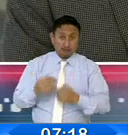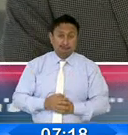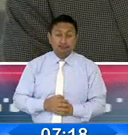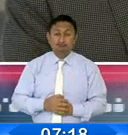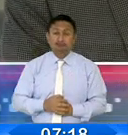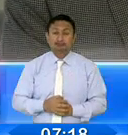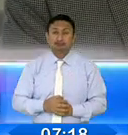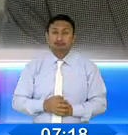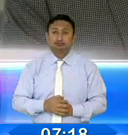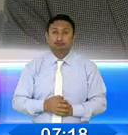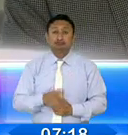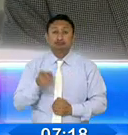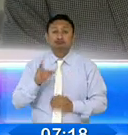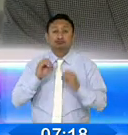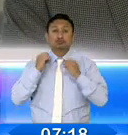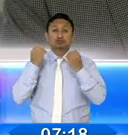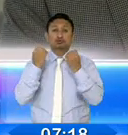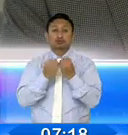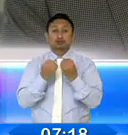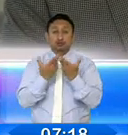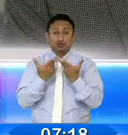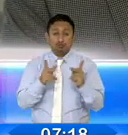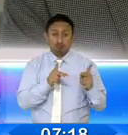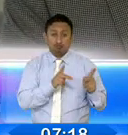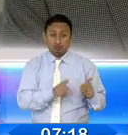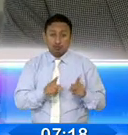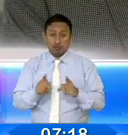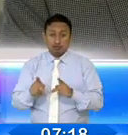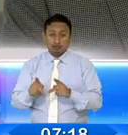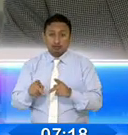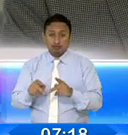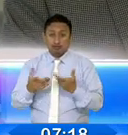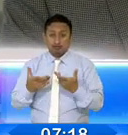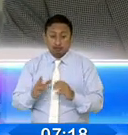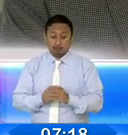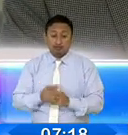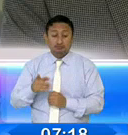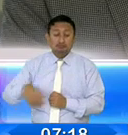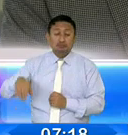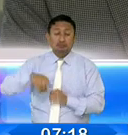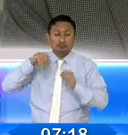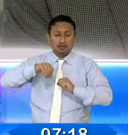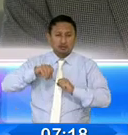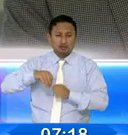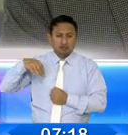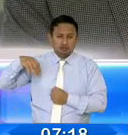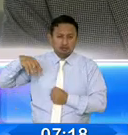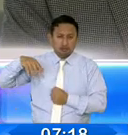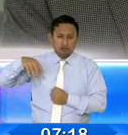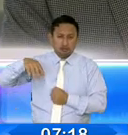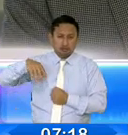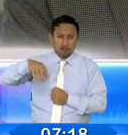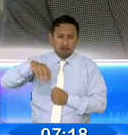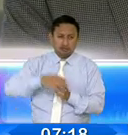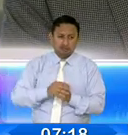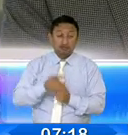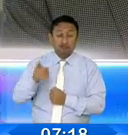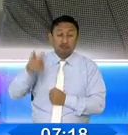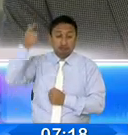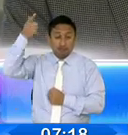Las organizaciones se han preparado para hacer una caminata desde esta región del